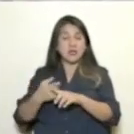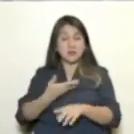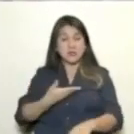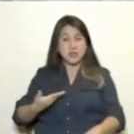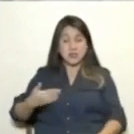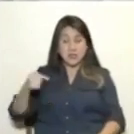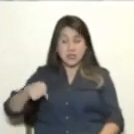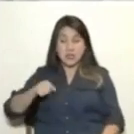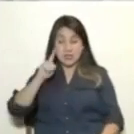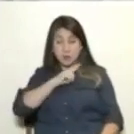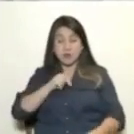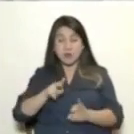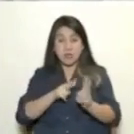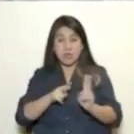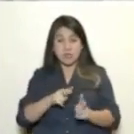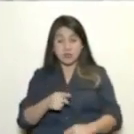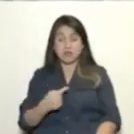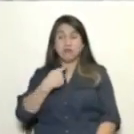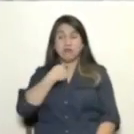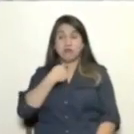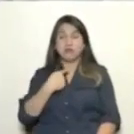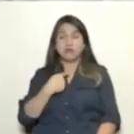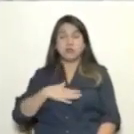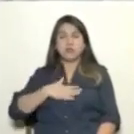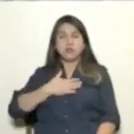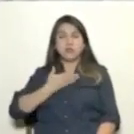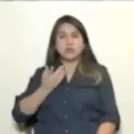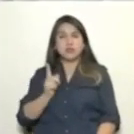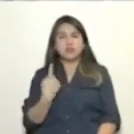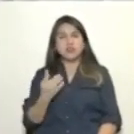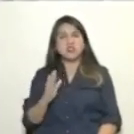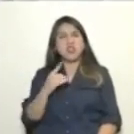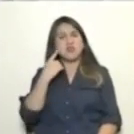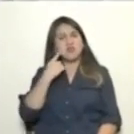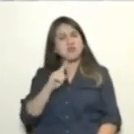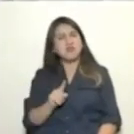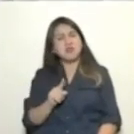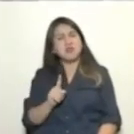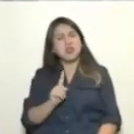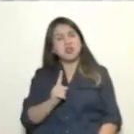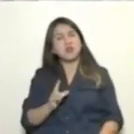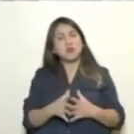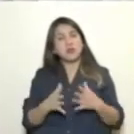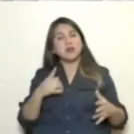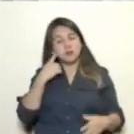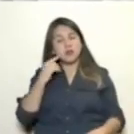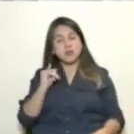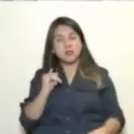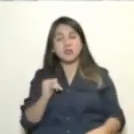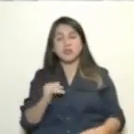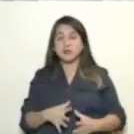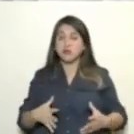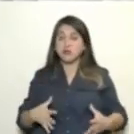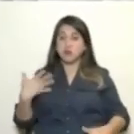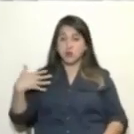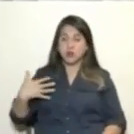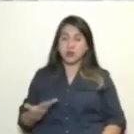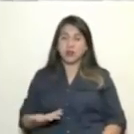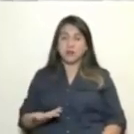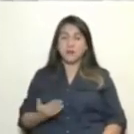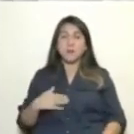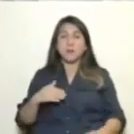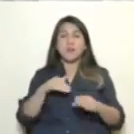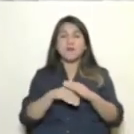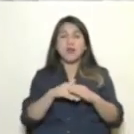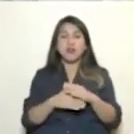última que hizo, que nos toca a nosotros, no, nadie le da importancia porque no es tanto, pero es importante. El